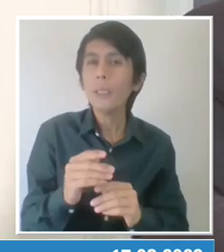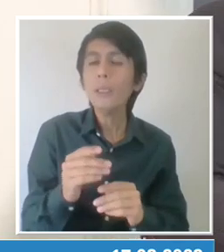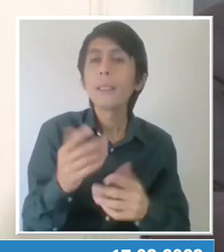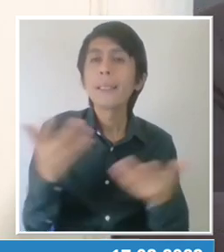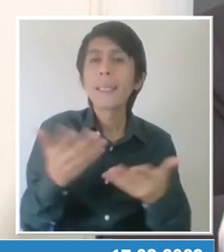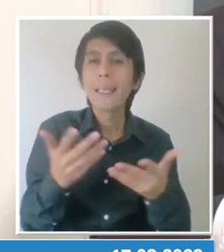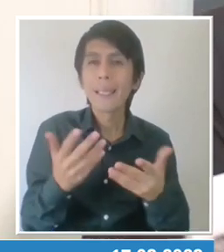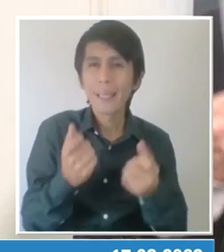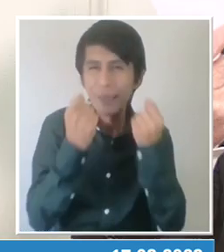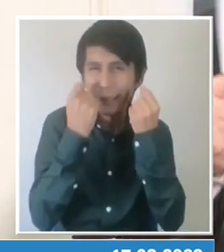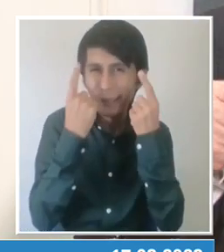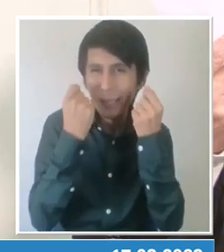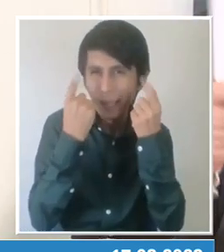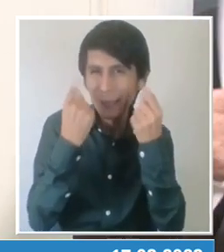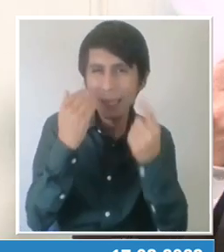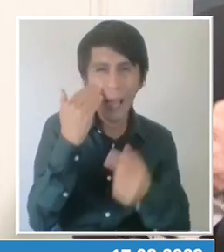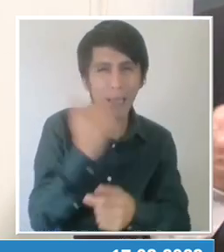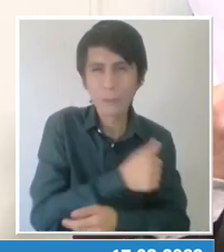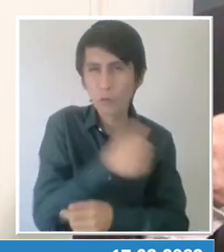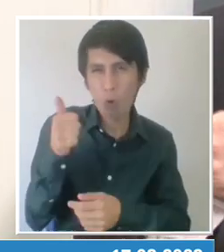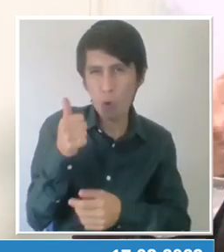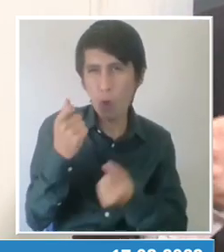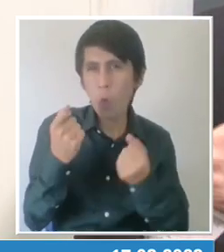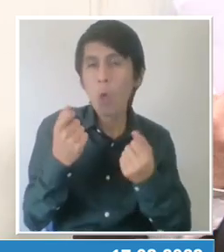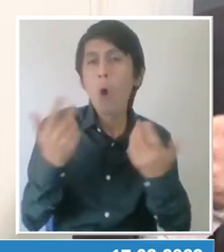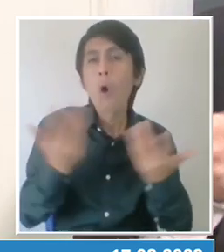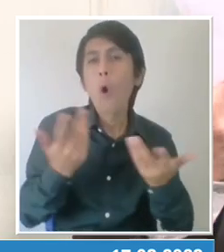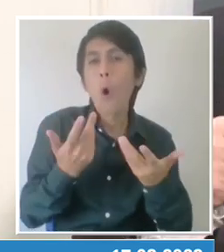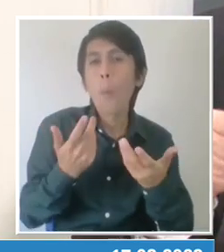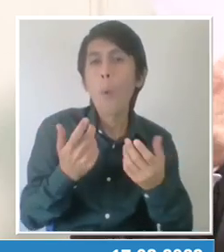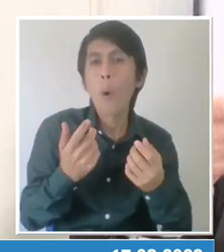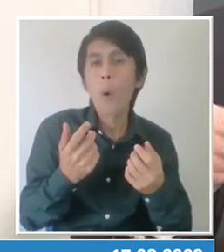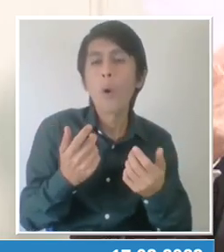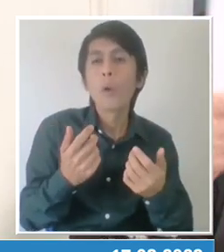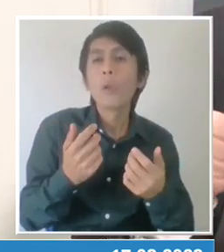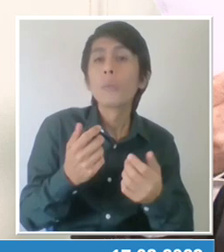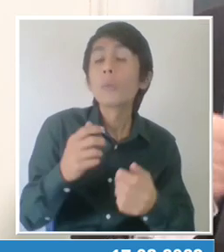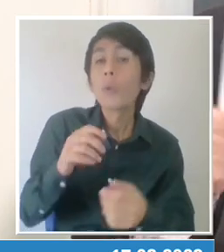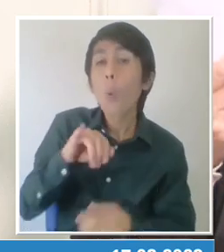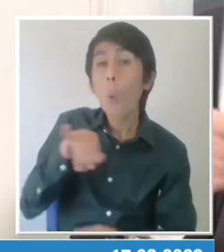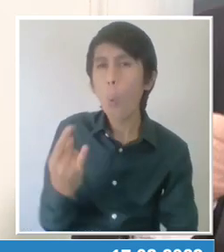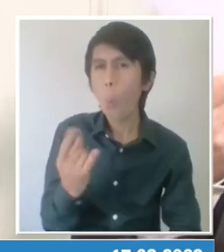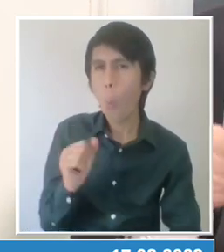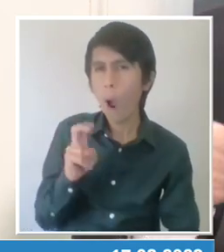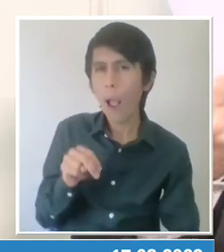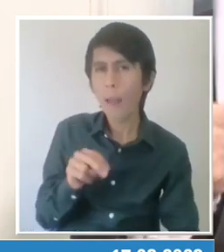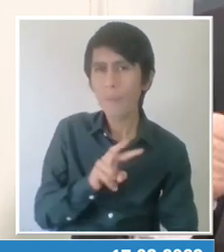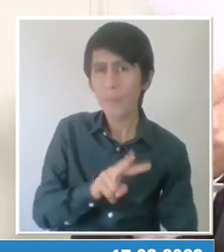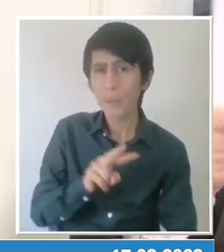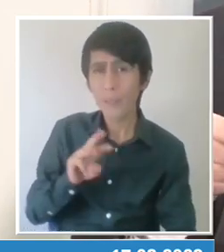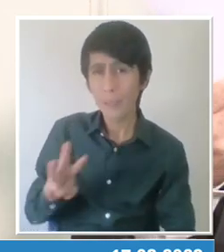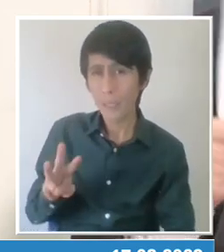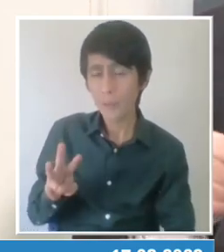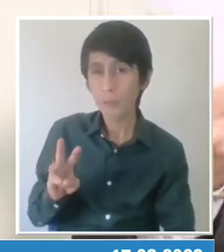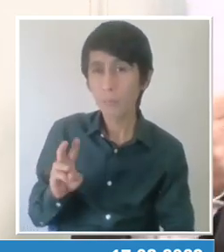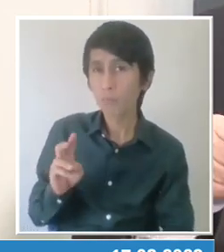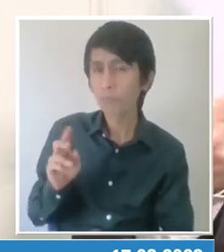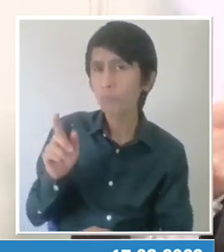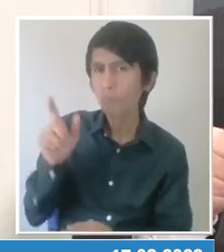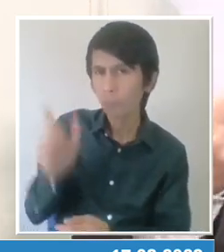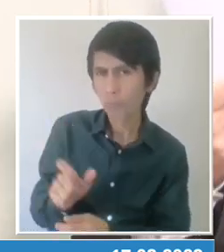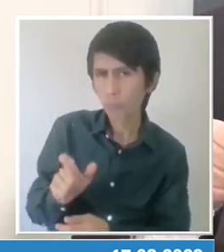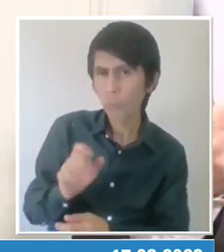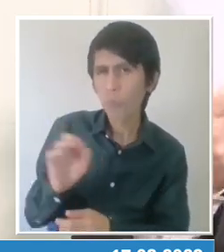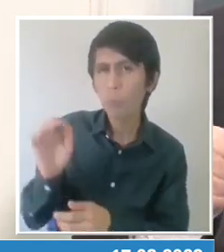entendido, no son los términos que señala Juan 23 en Mater Magistra o en las